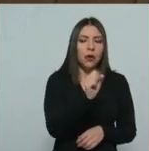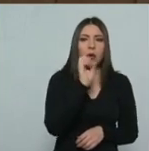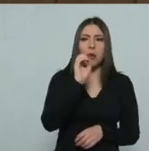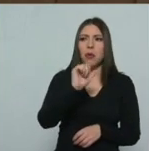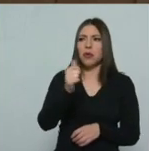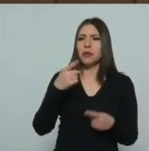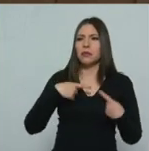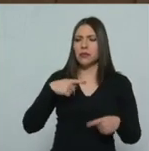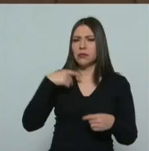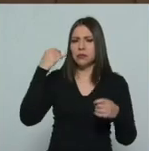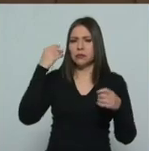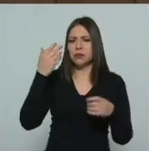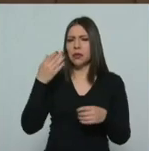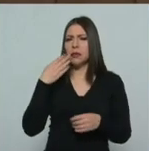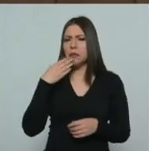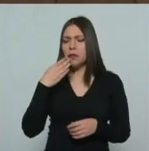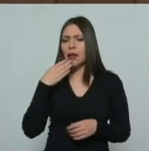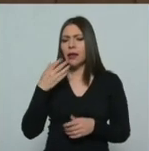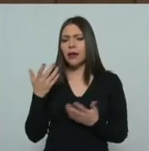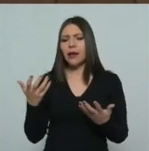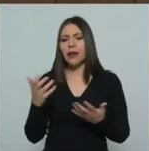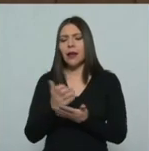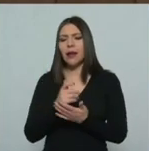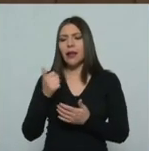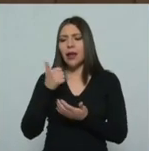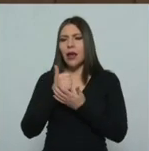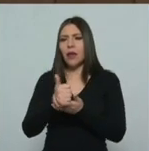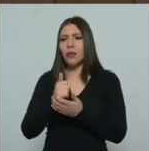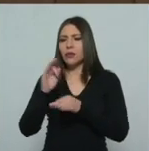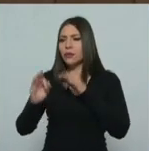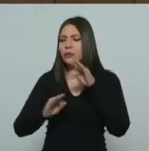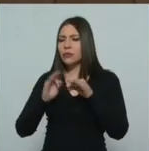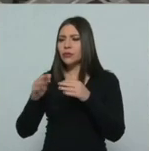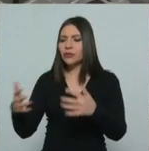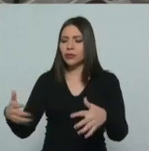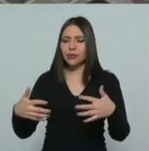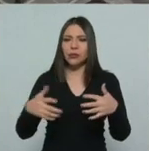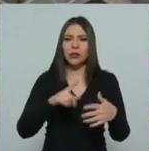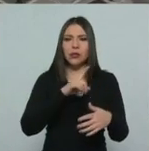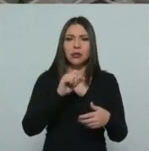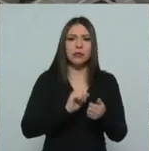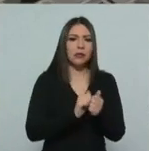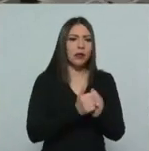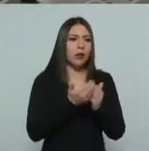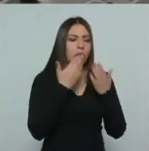a hacinar una gran cantidad de animales y pierde el control de ellos.